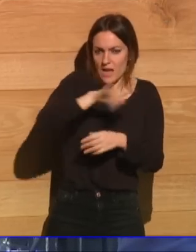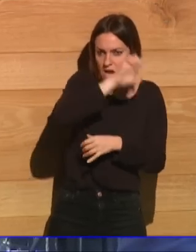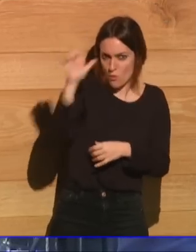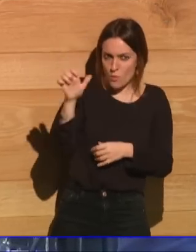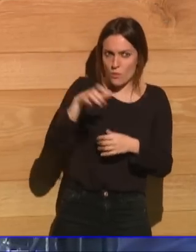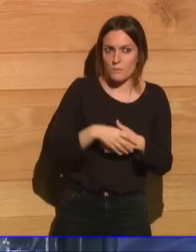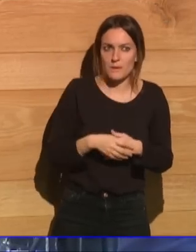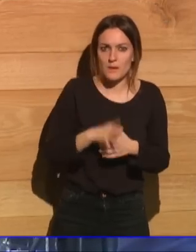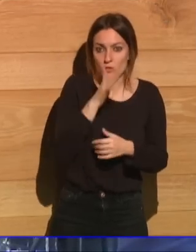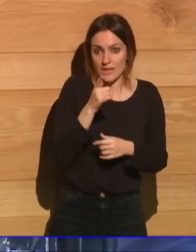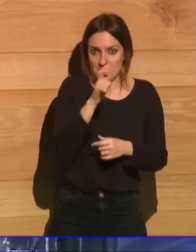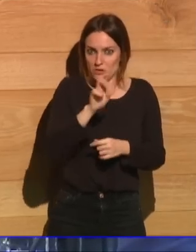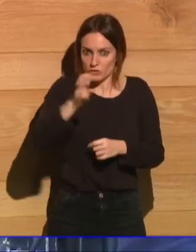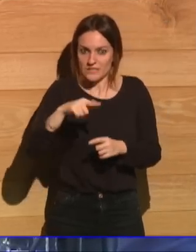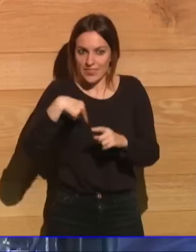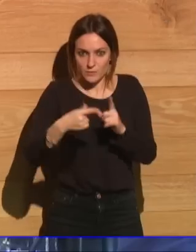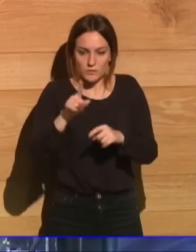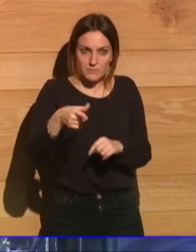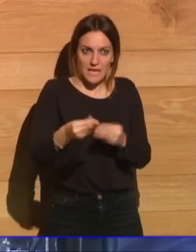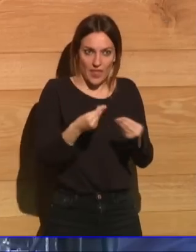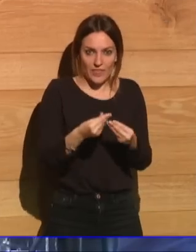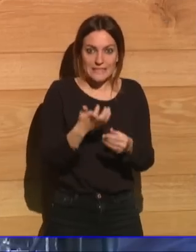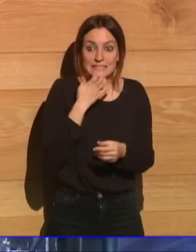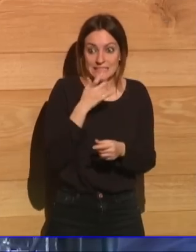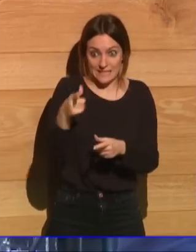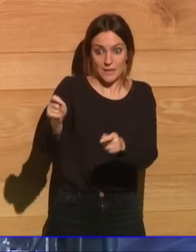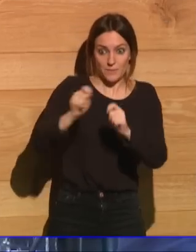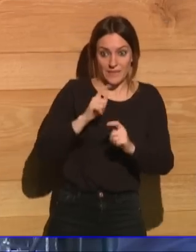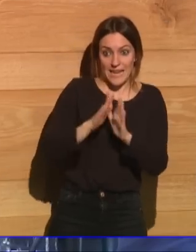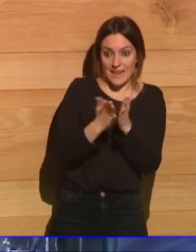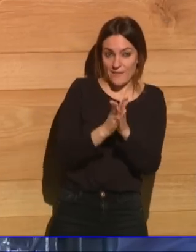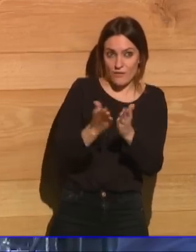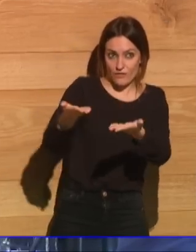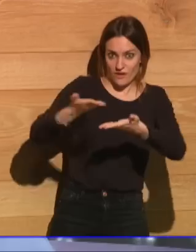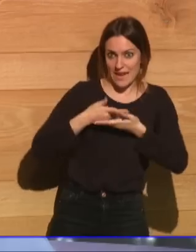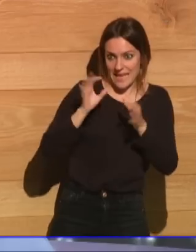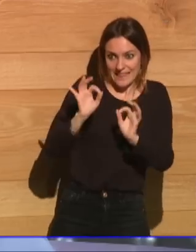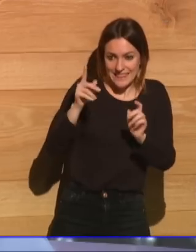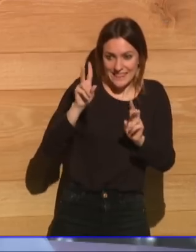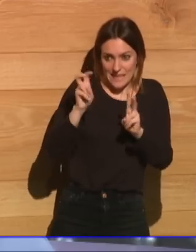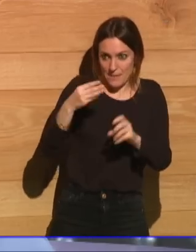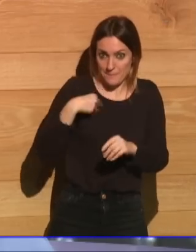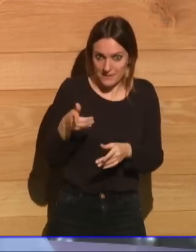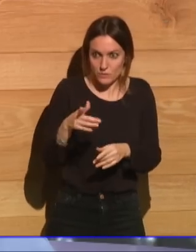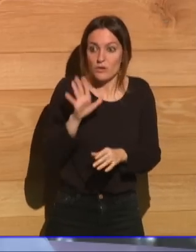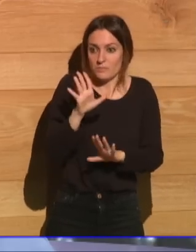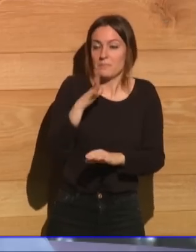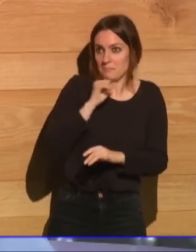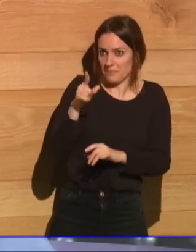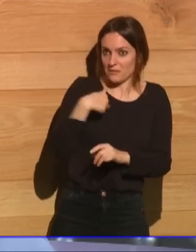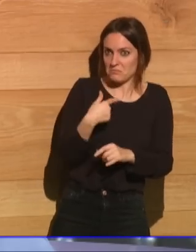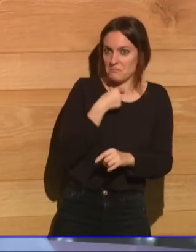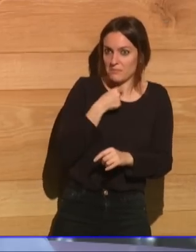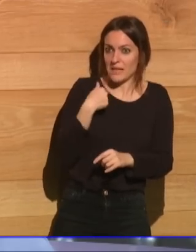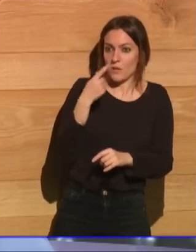se apuntó después a eso. Y es que además, si no me hubieras regalado un libro sobre ello, que es precioso, por cierto, te lo agradezco mucho por mi cumpleaños del